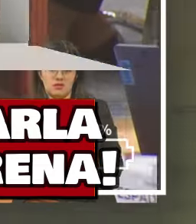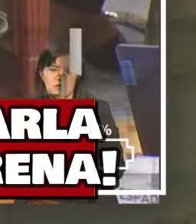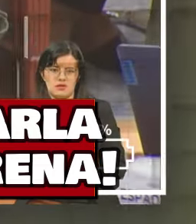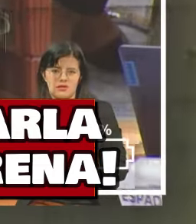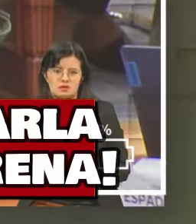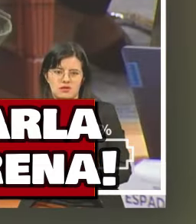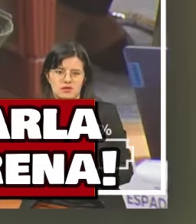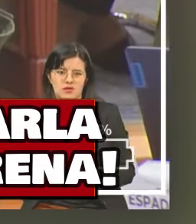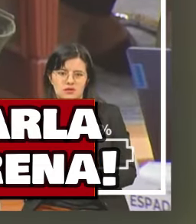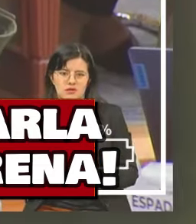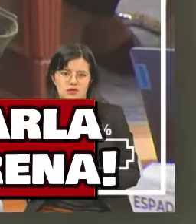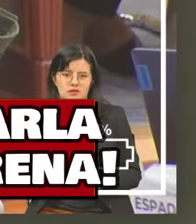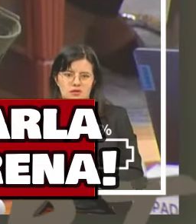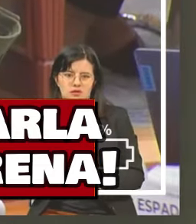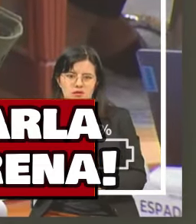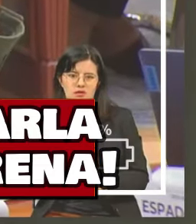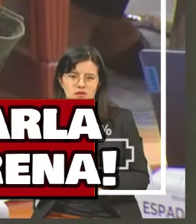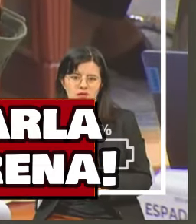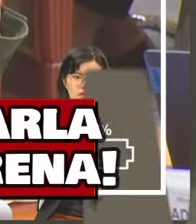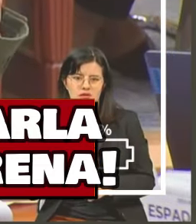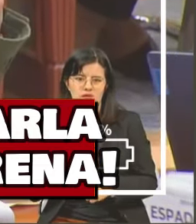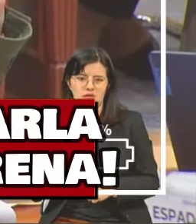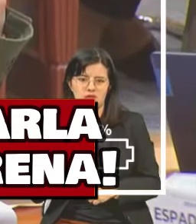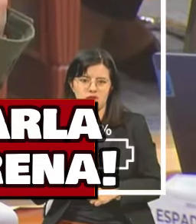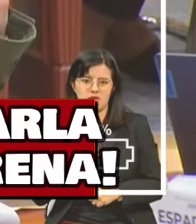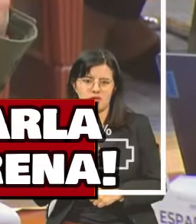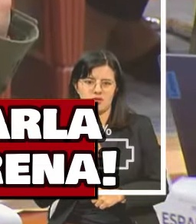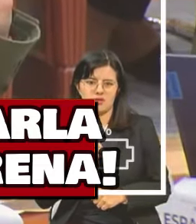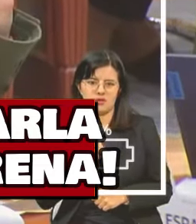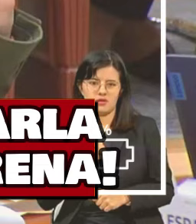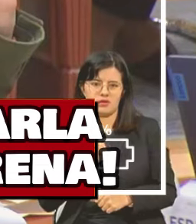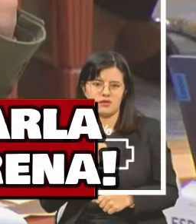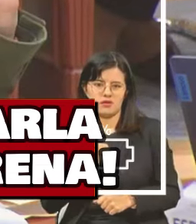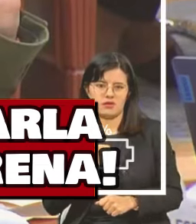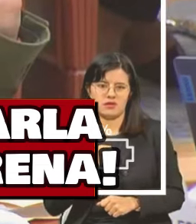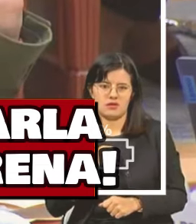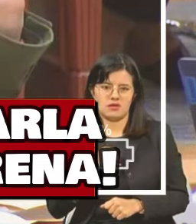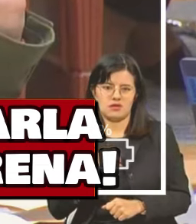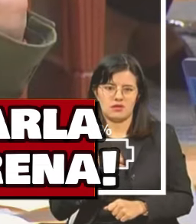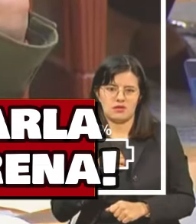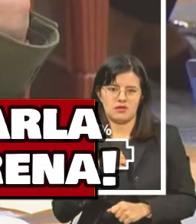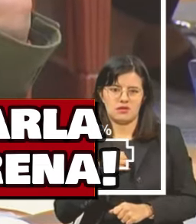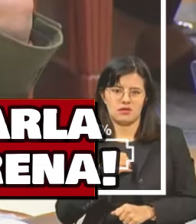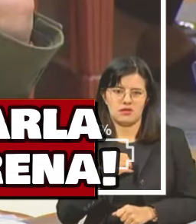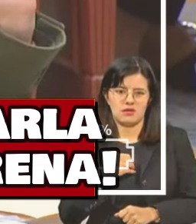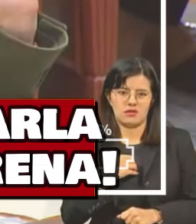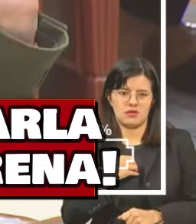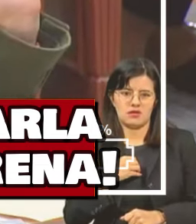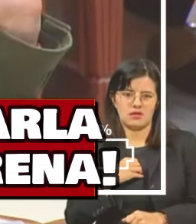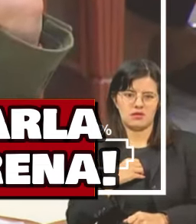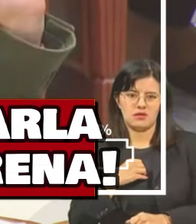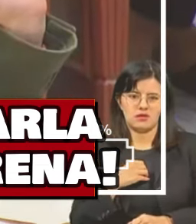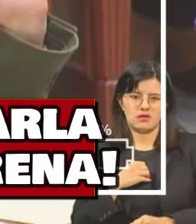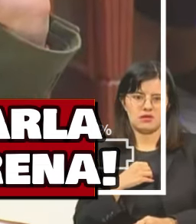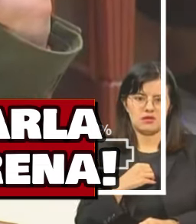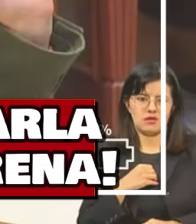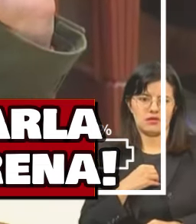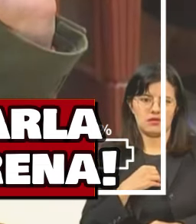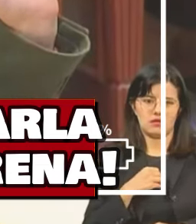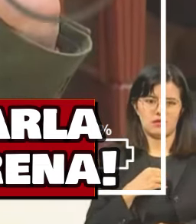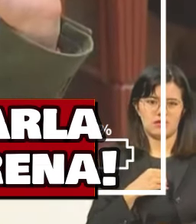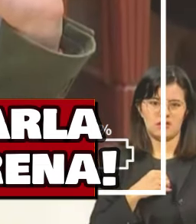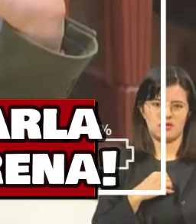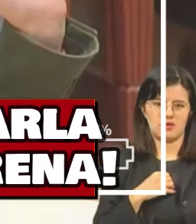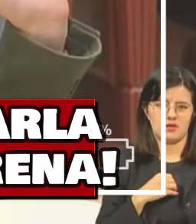ocasión, a diferencia de los casos anteriores. 3. Los informes se presentaron en cero, a pesar de que la unidad técnica de fiscalización había